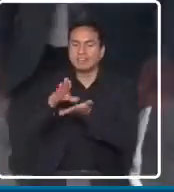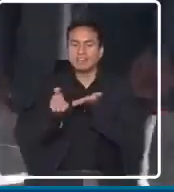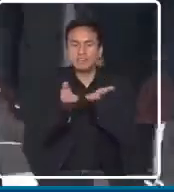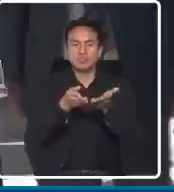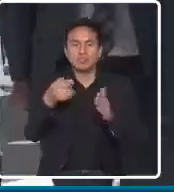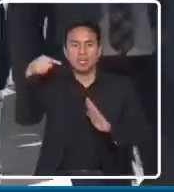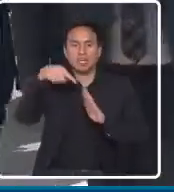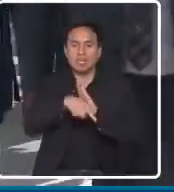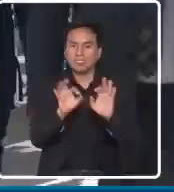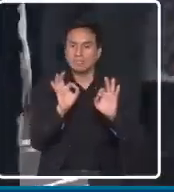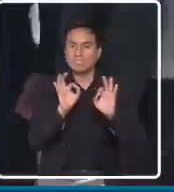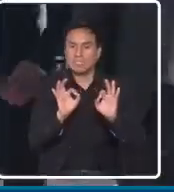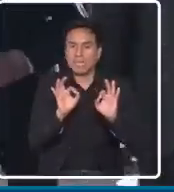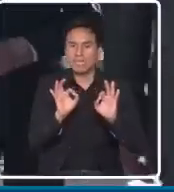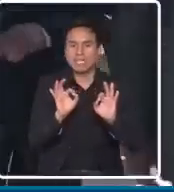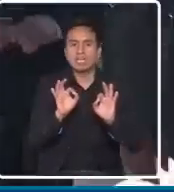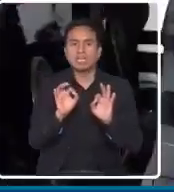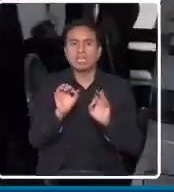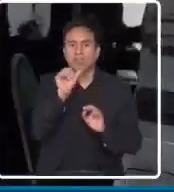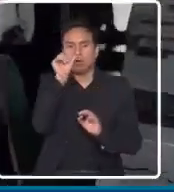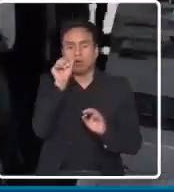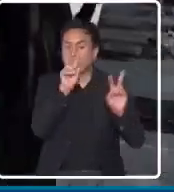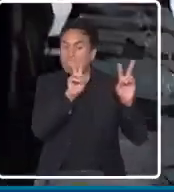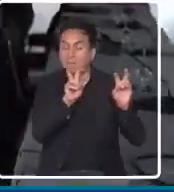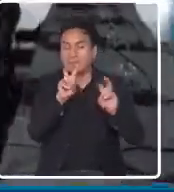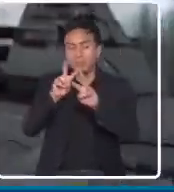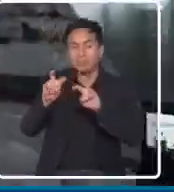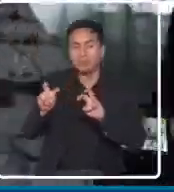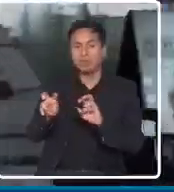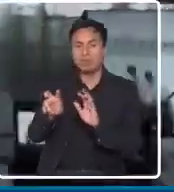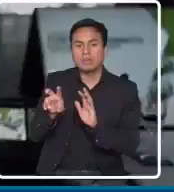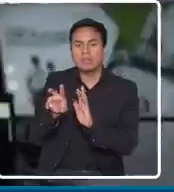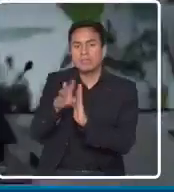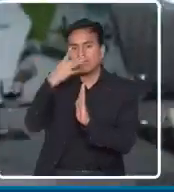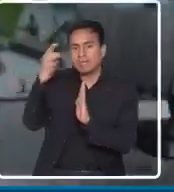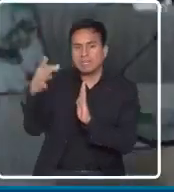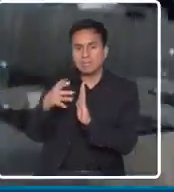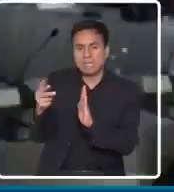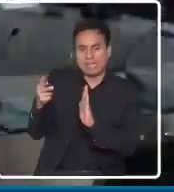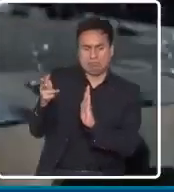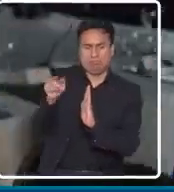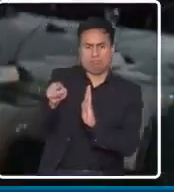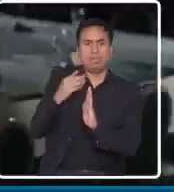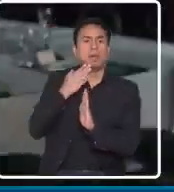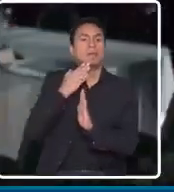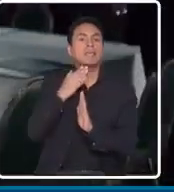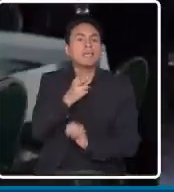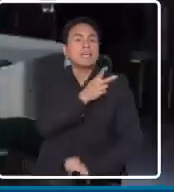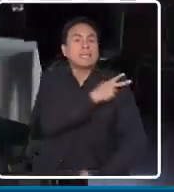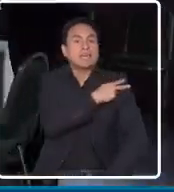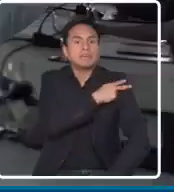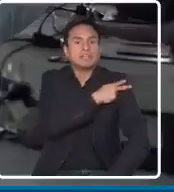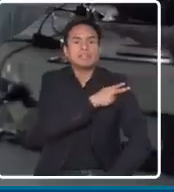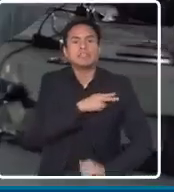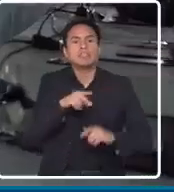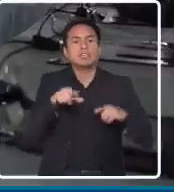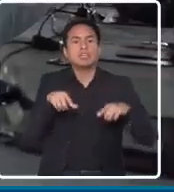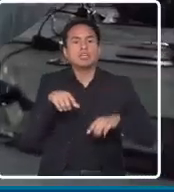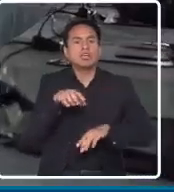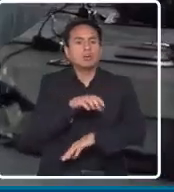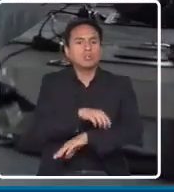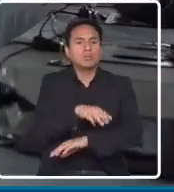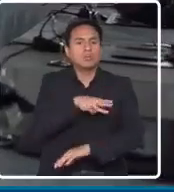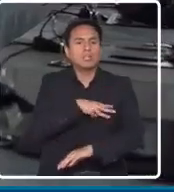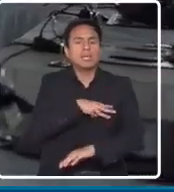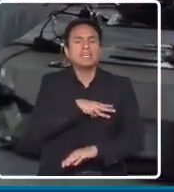servicios especiales, de drogas e investigación criminal, así como también con los jefes de la zona metropolitana y